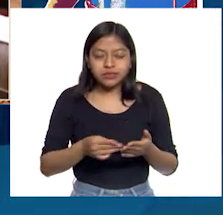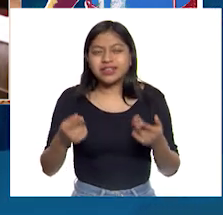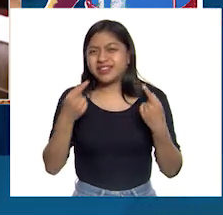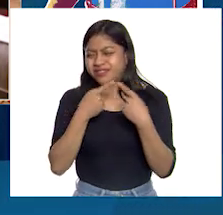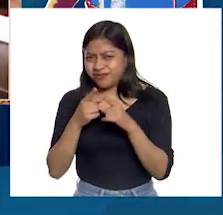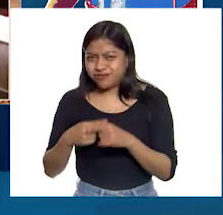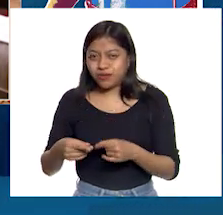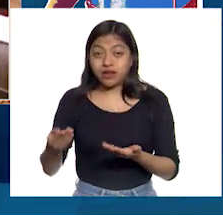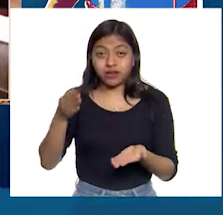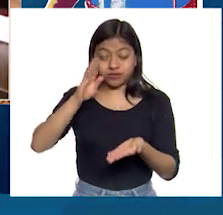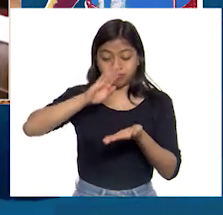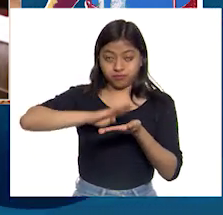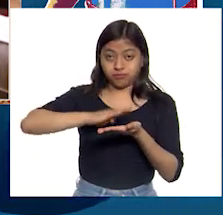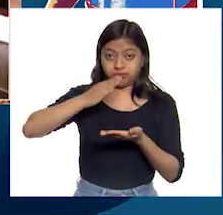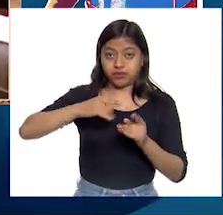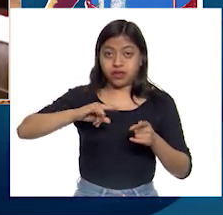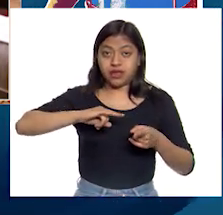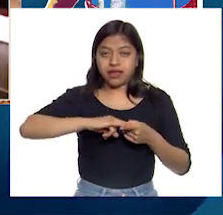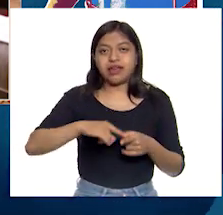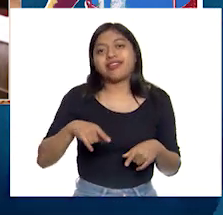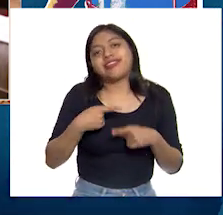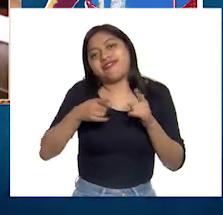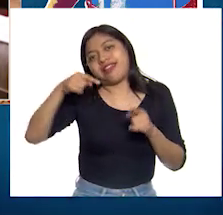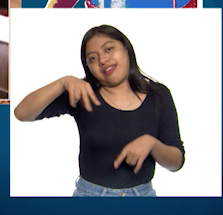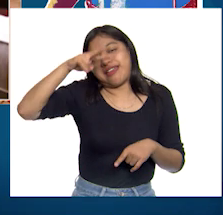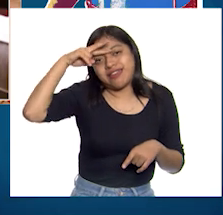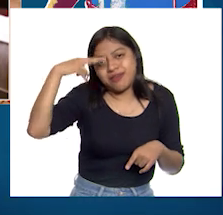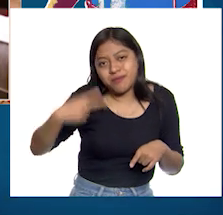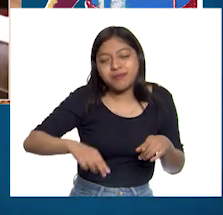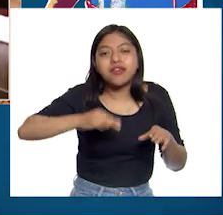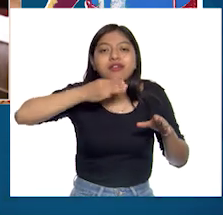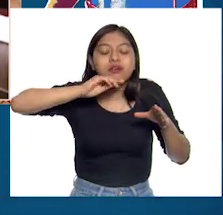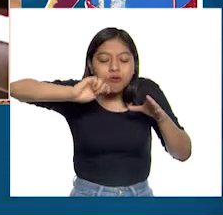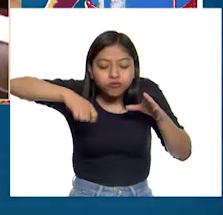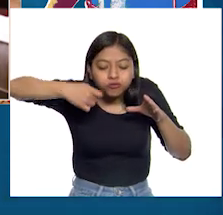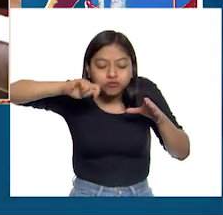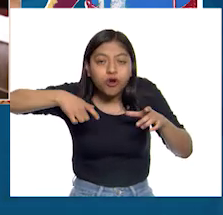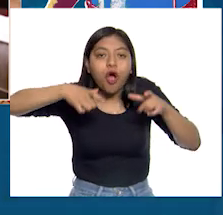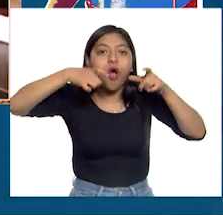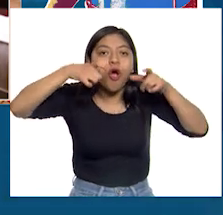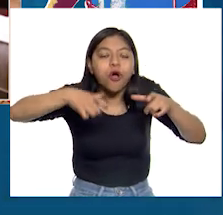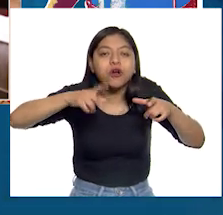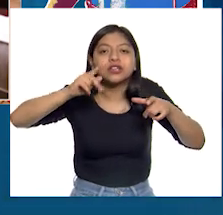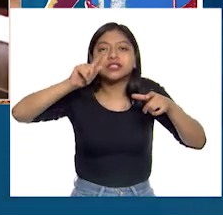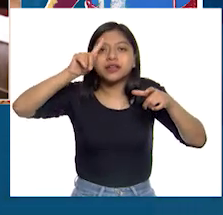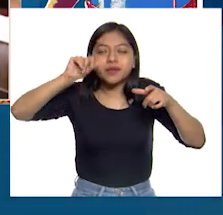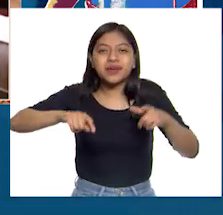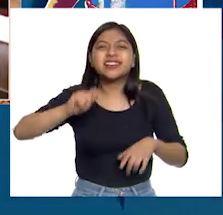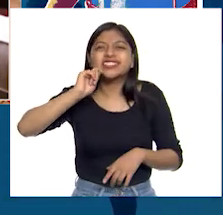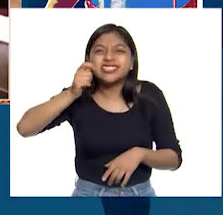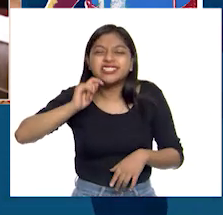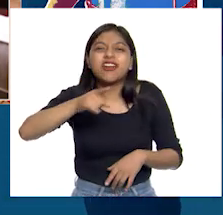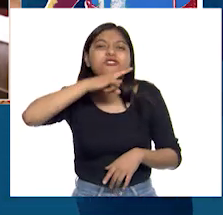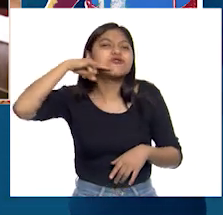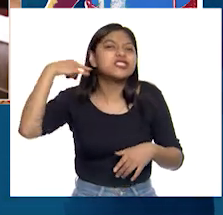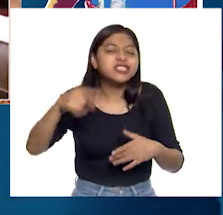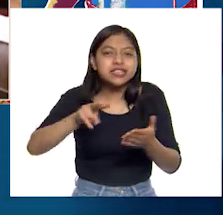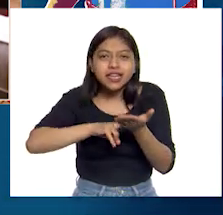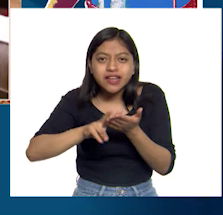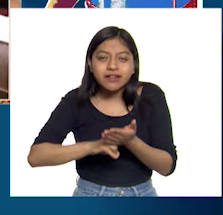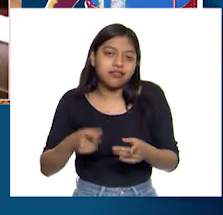Eran todo lo contrario del pozole, la birria, las tostadas de pata, el chicharrón en salsa verde que hacía mi madre. ¿Quieres